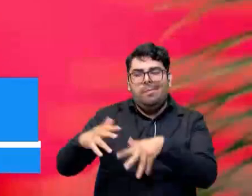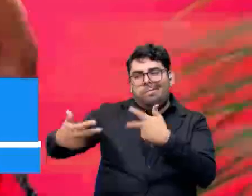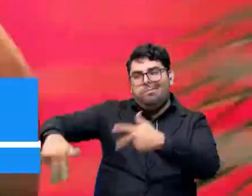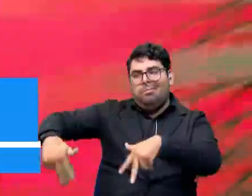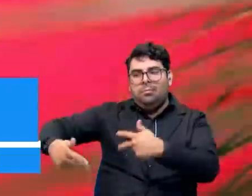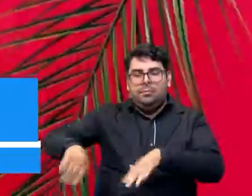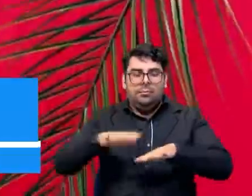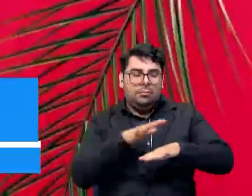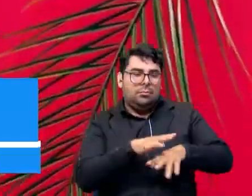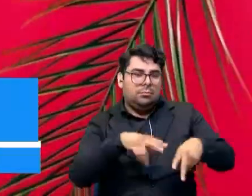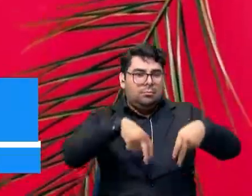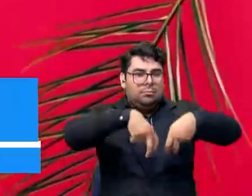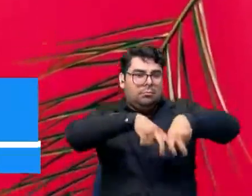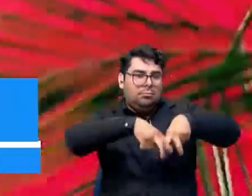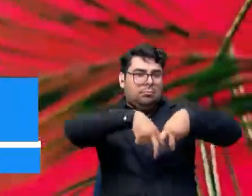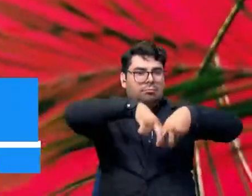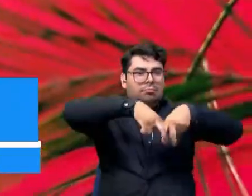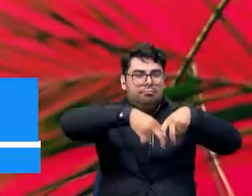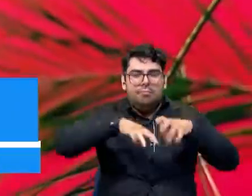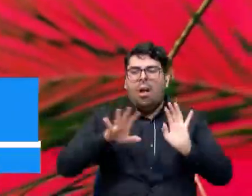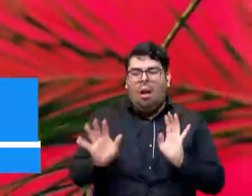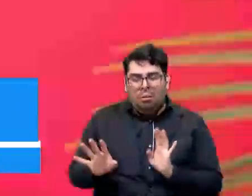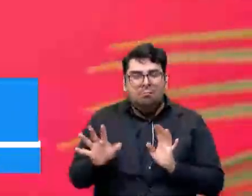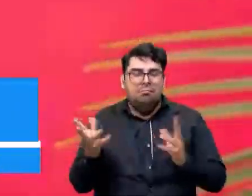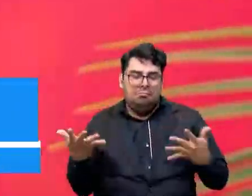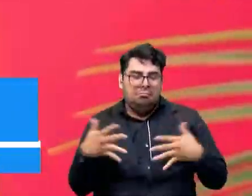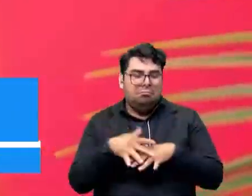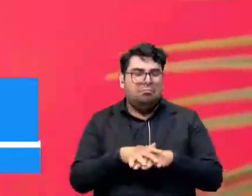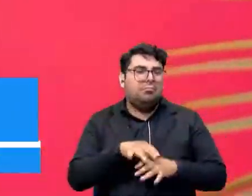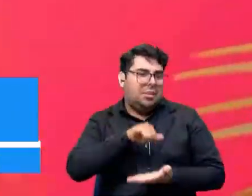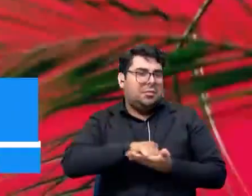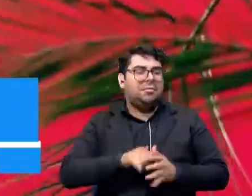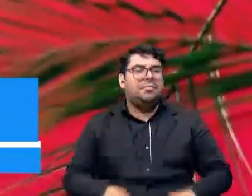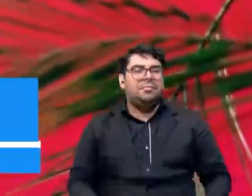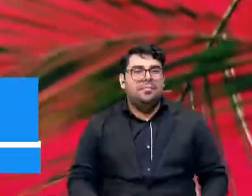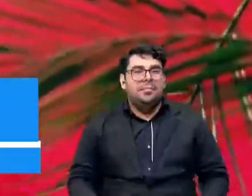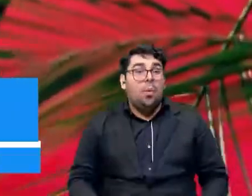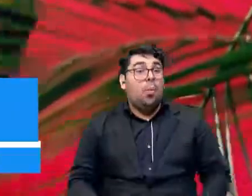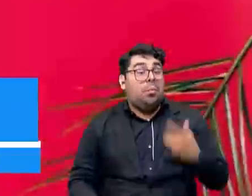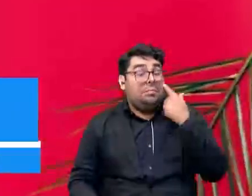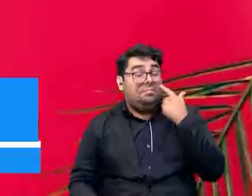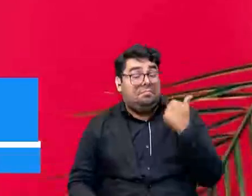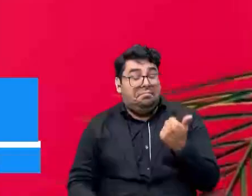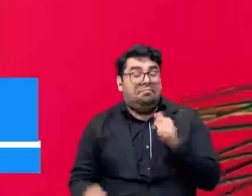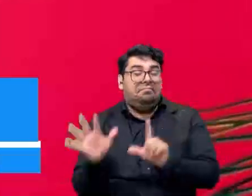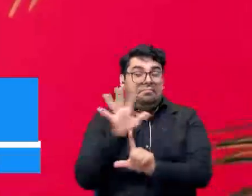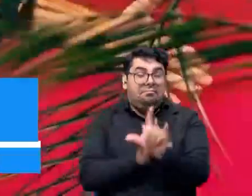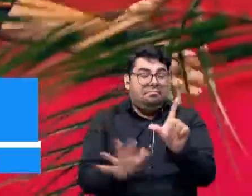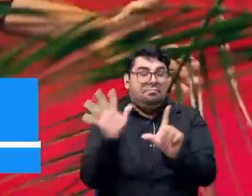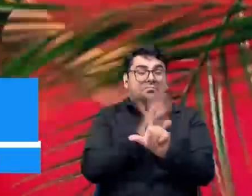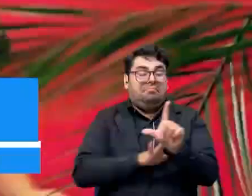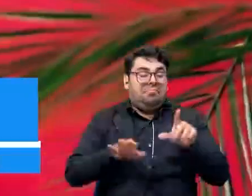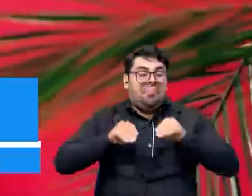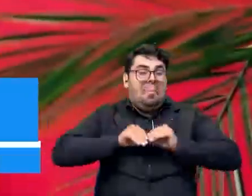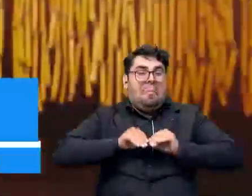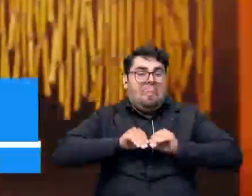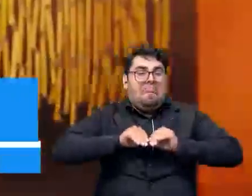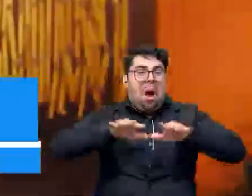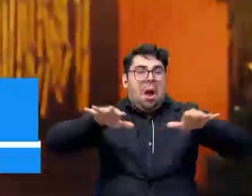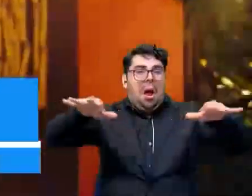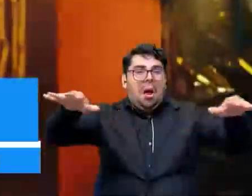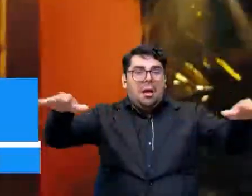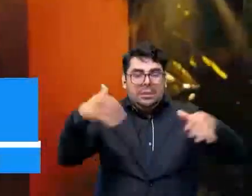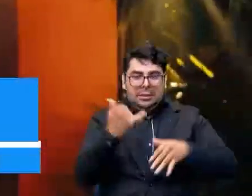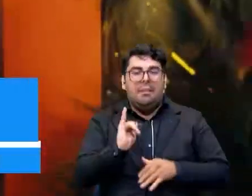Grammy. Bueno, pues qué chévere, esta gran producción, este gran video que ya también está rodando en las diferentes